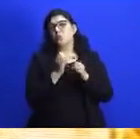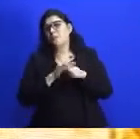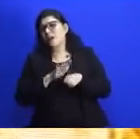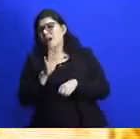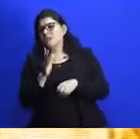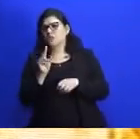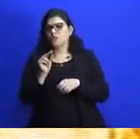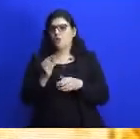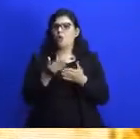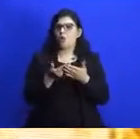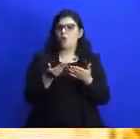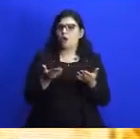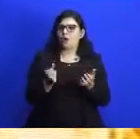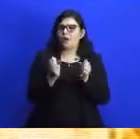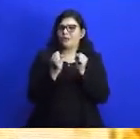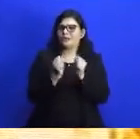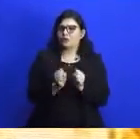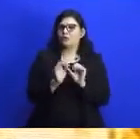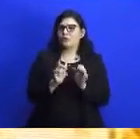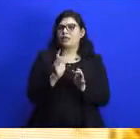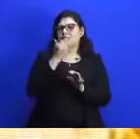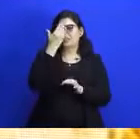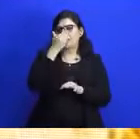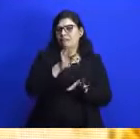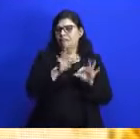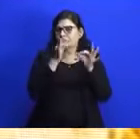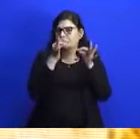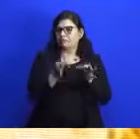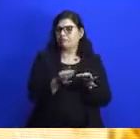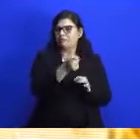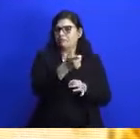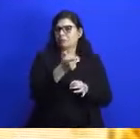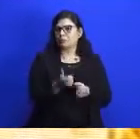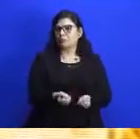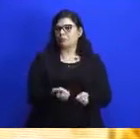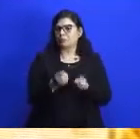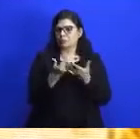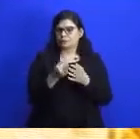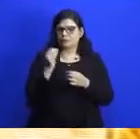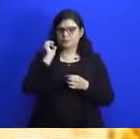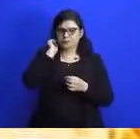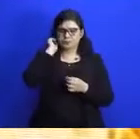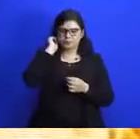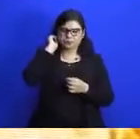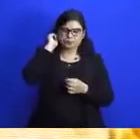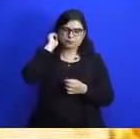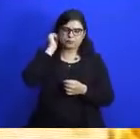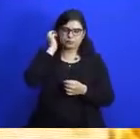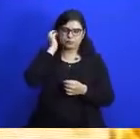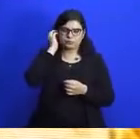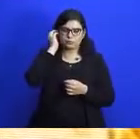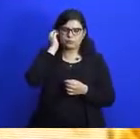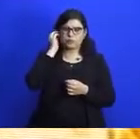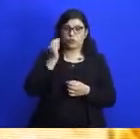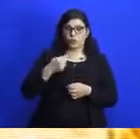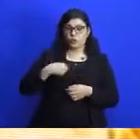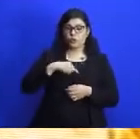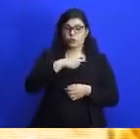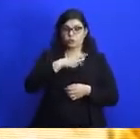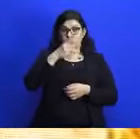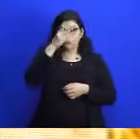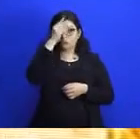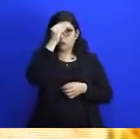más seguros porque tenemos un precio seguro. Y en cuestión de aprendizaje que hemos tenido,